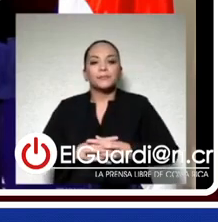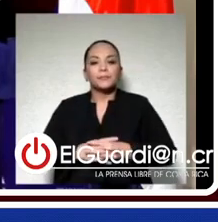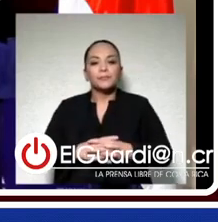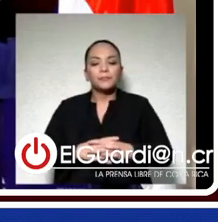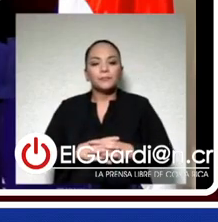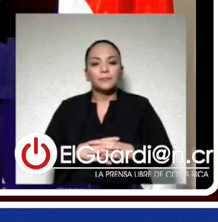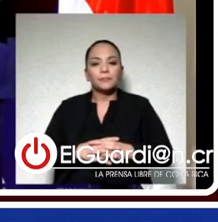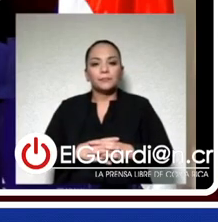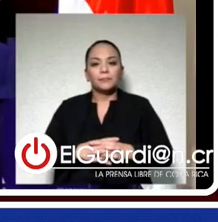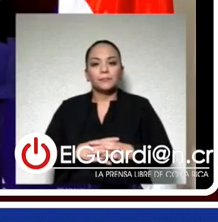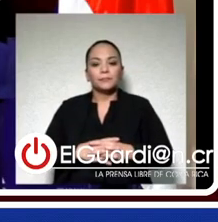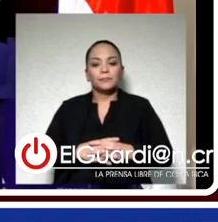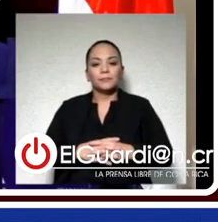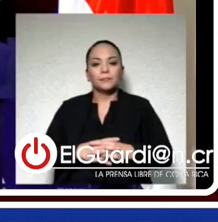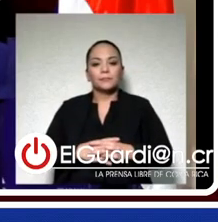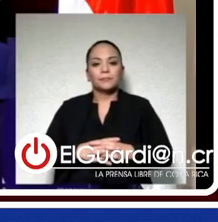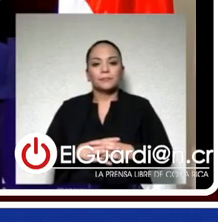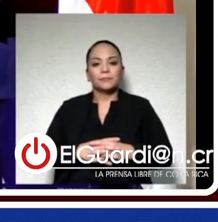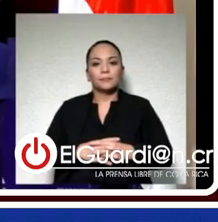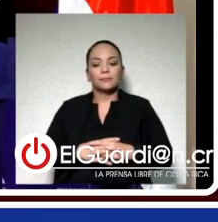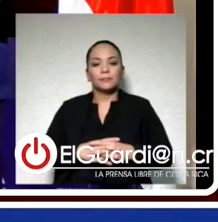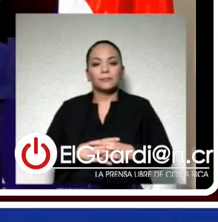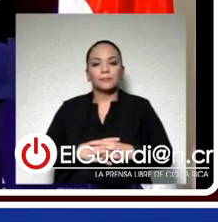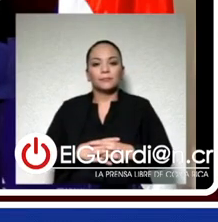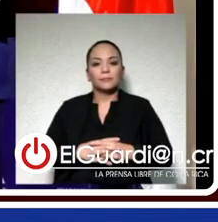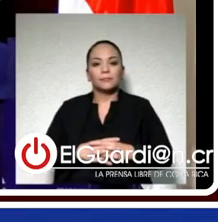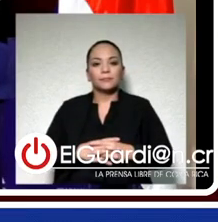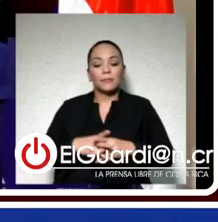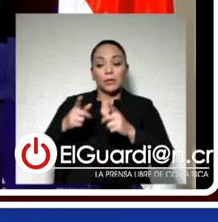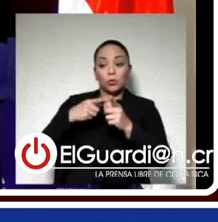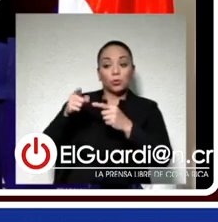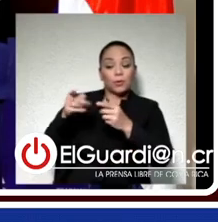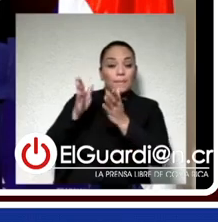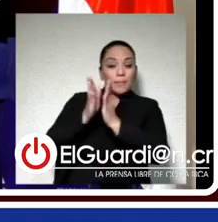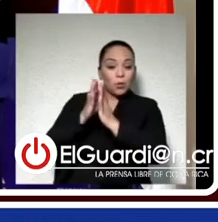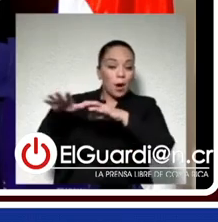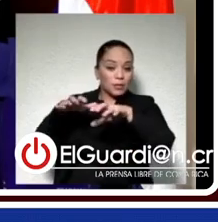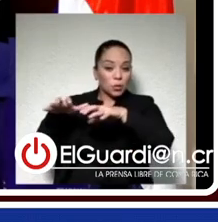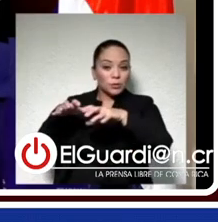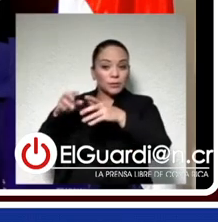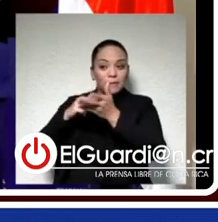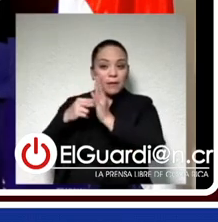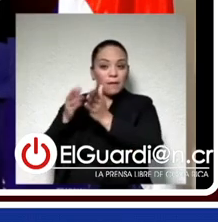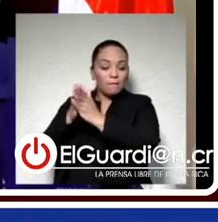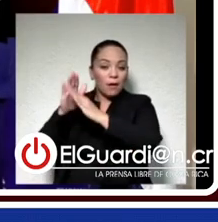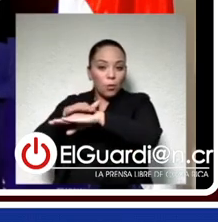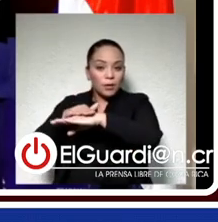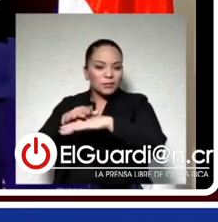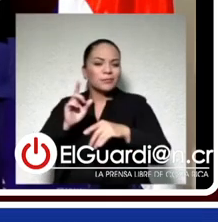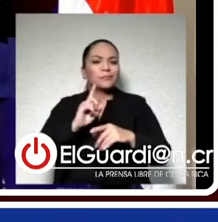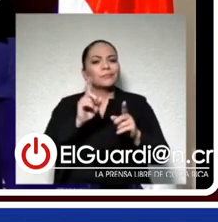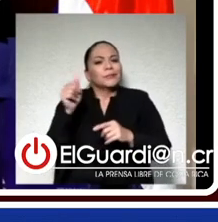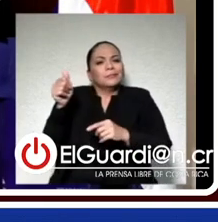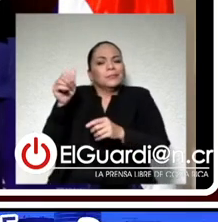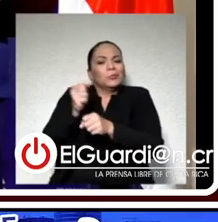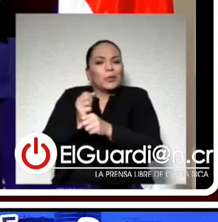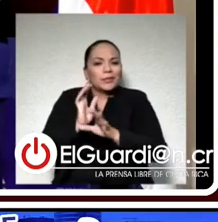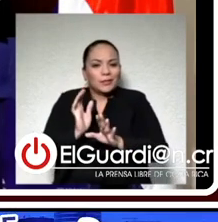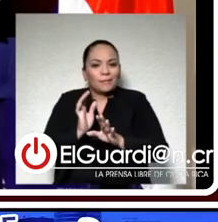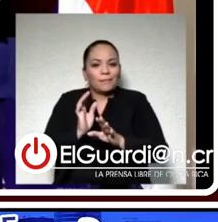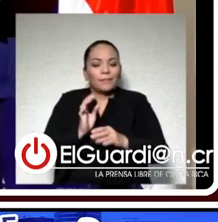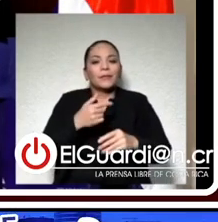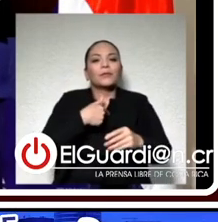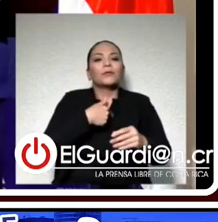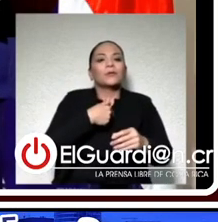usted, entonces estos otros, digamos, acciones que usted le pedía a él eran favores que usted, él estaba pidiendo. Él solo lo hace. Por eso, pero usted se lo pide como favor.